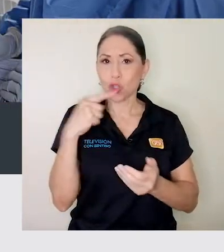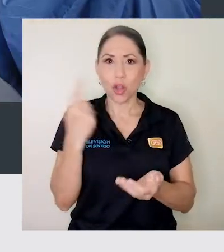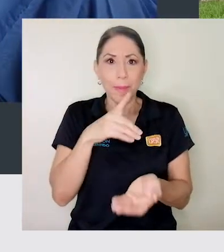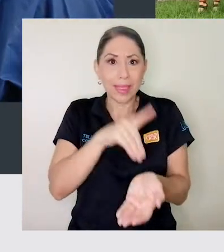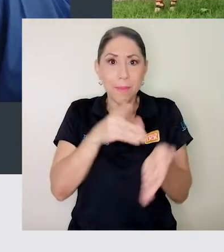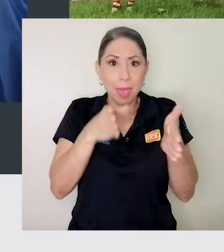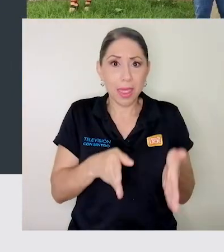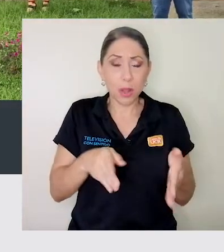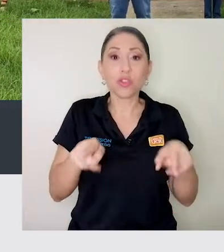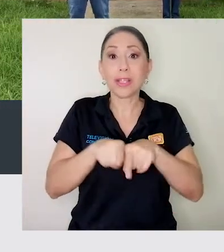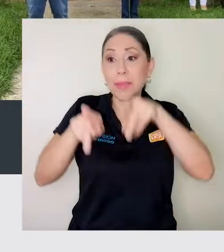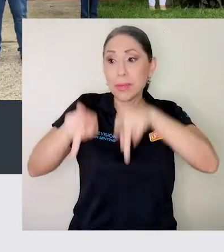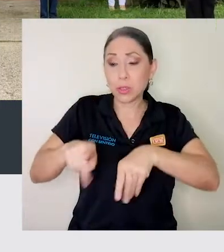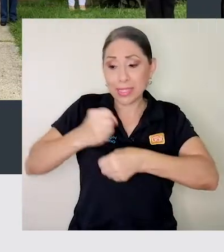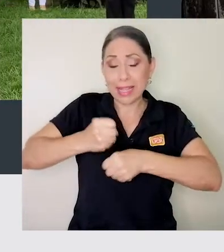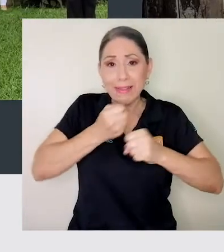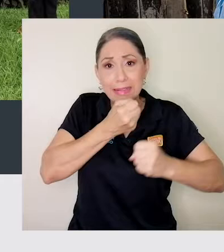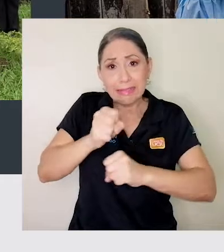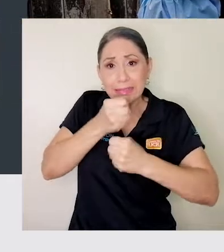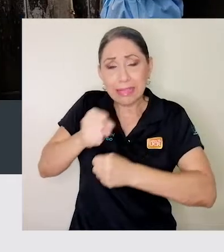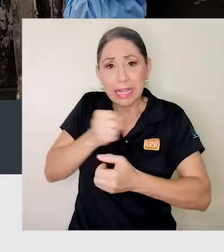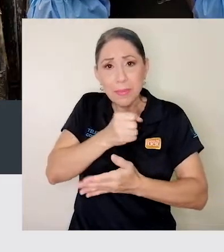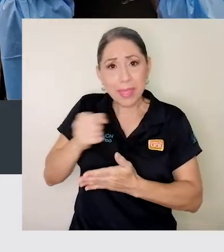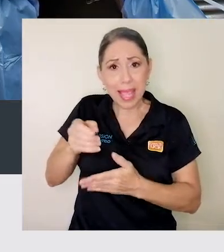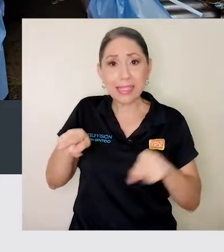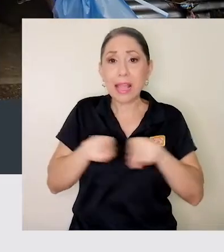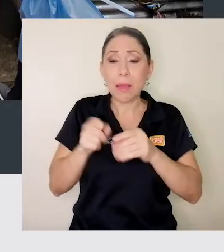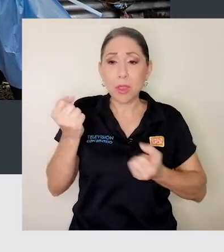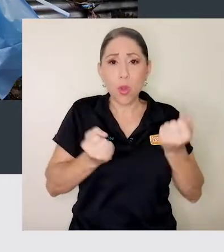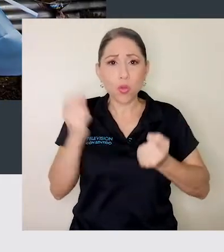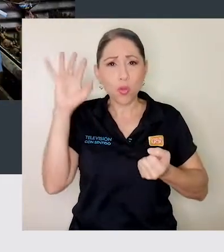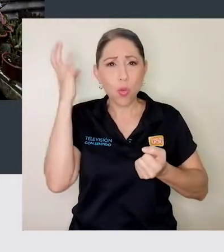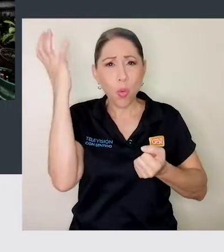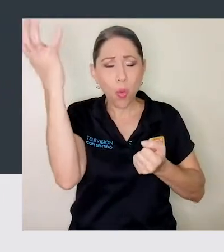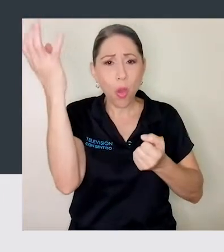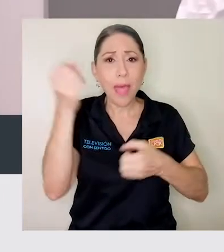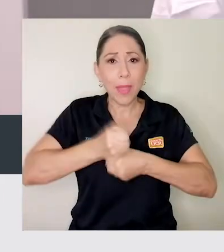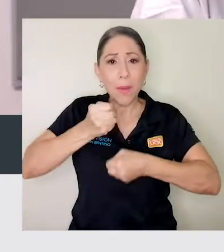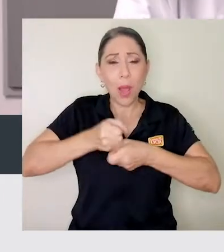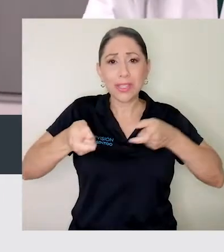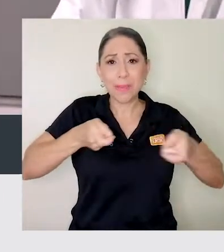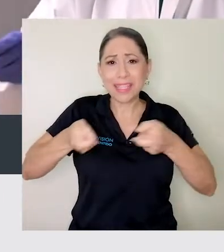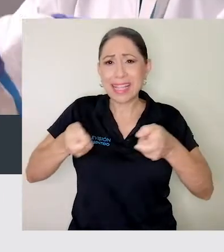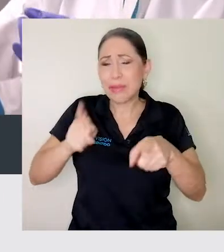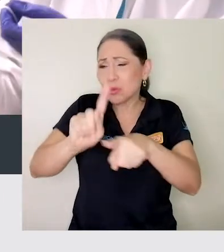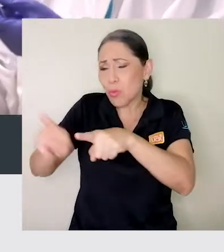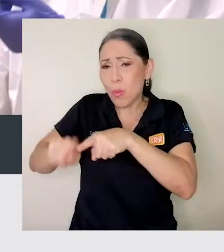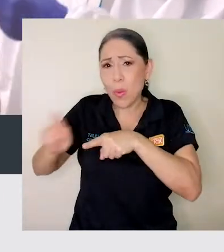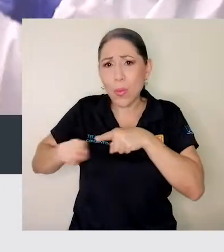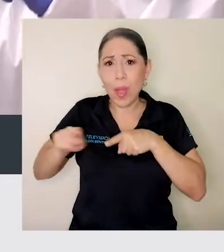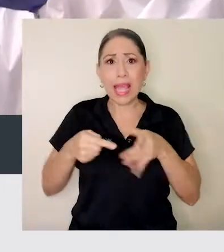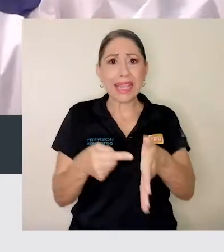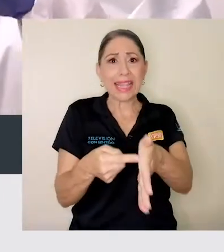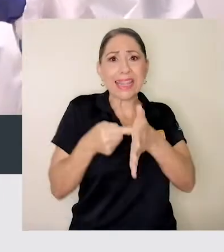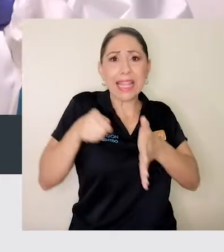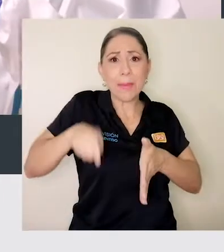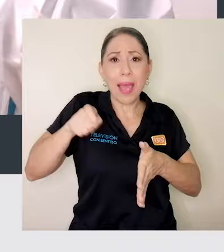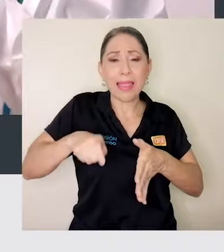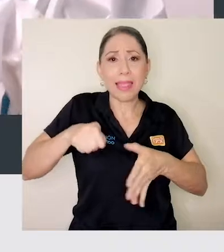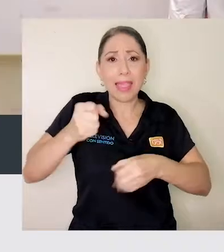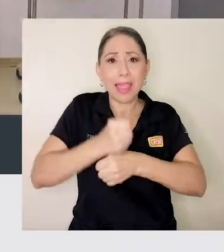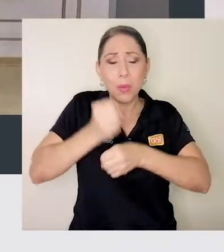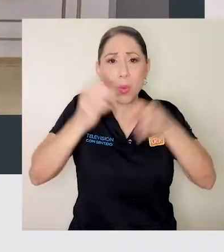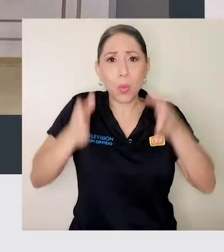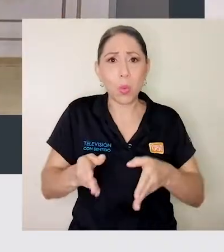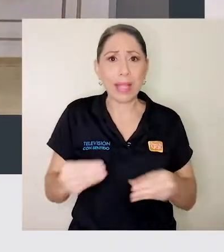solo los médicos, sino también el personal de limpieza, conductores de ambulancias y administrativos, entre muchos otros. La demanda